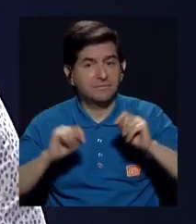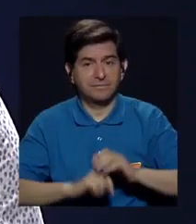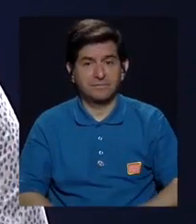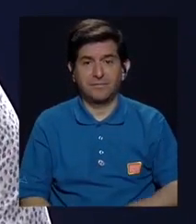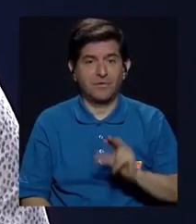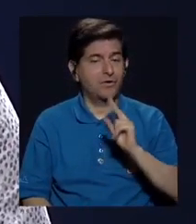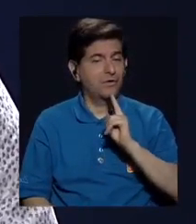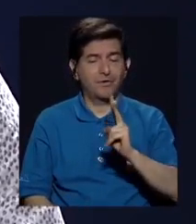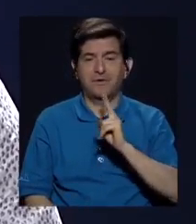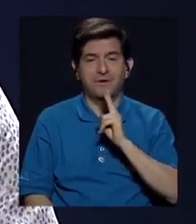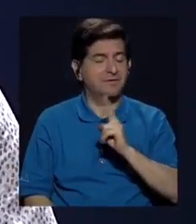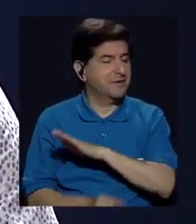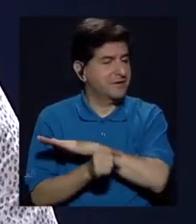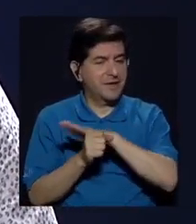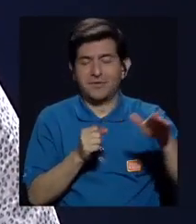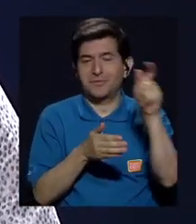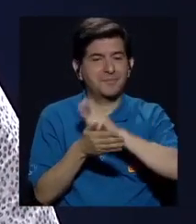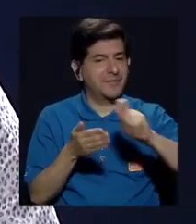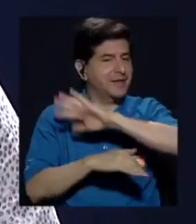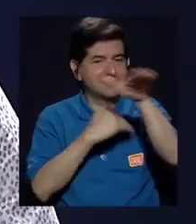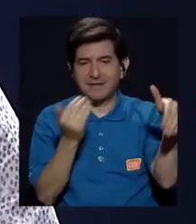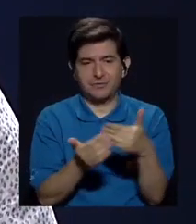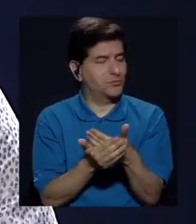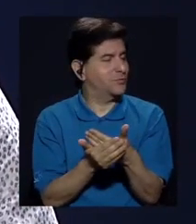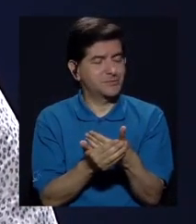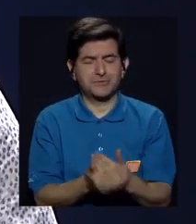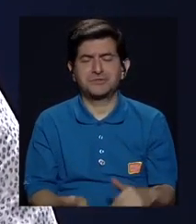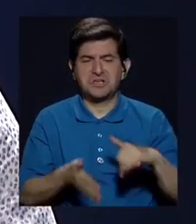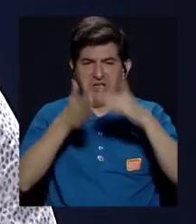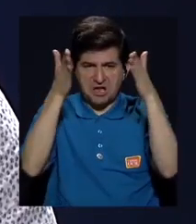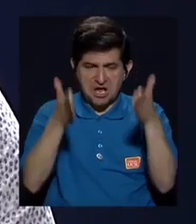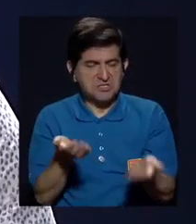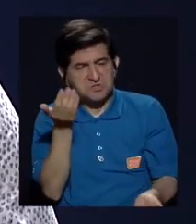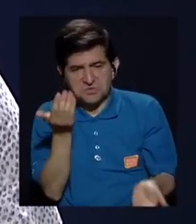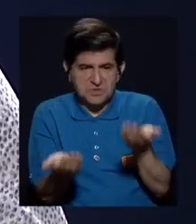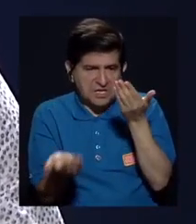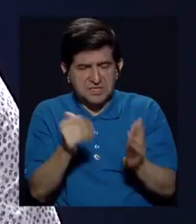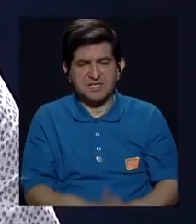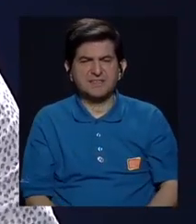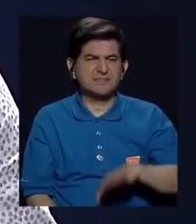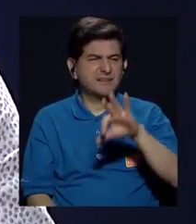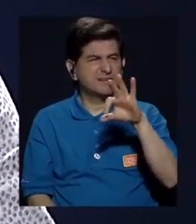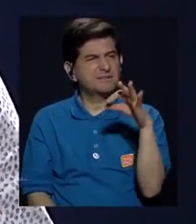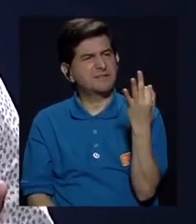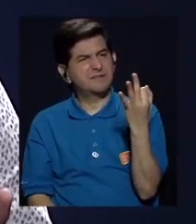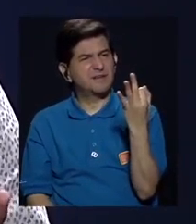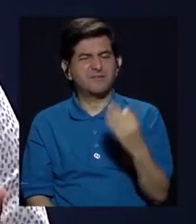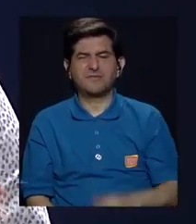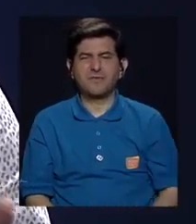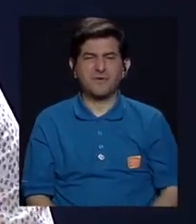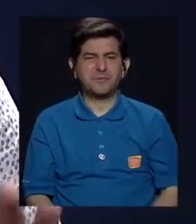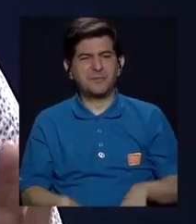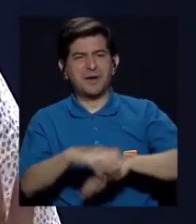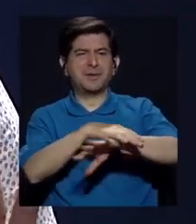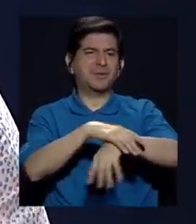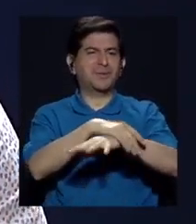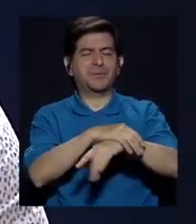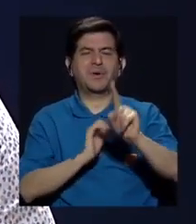la realidad completa de la escuela. Muchos estudiantes llegan de una manera aleatoria a